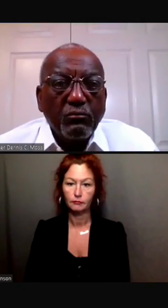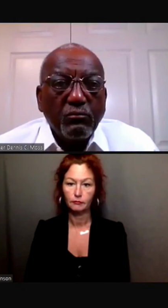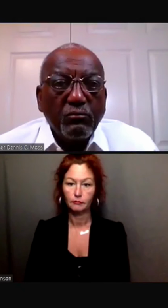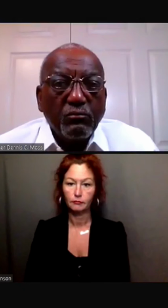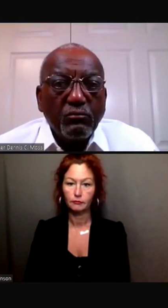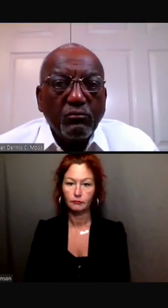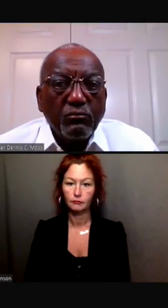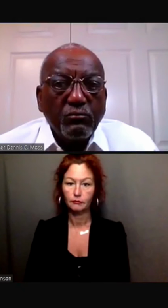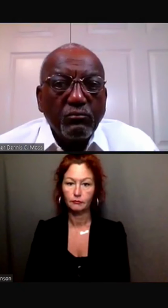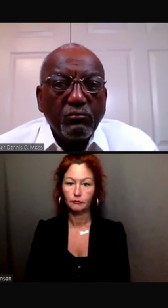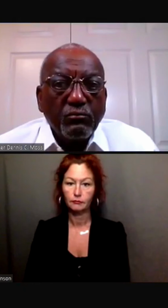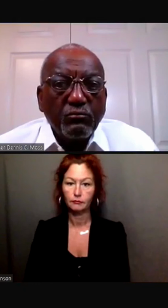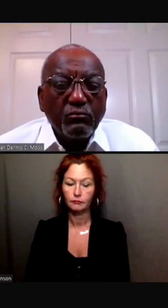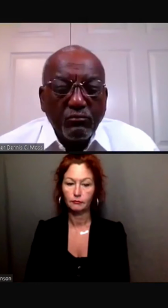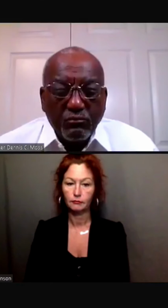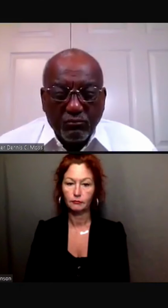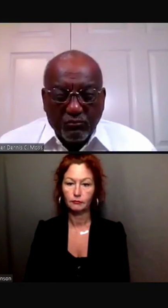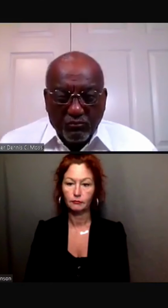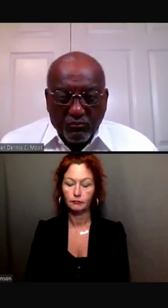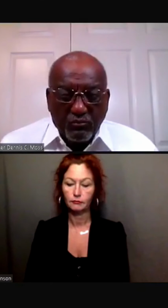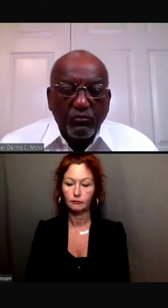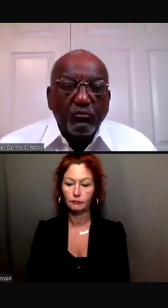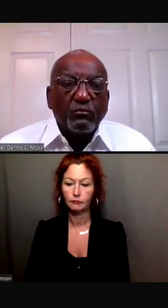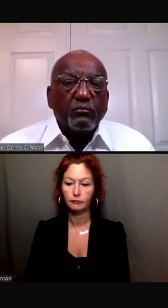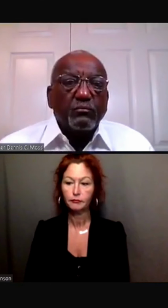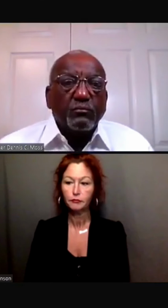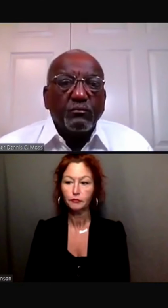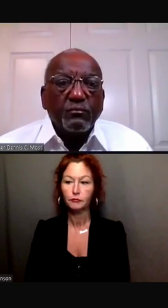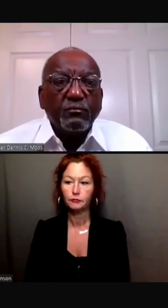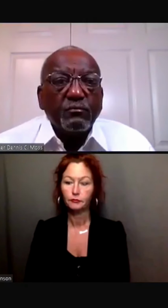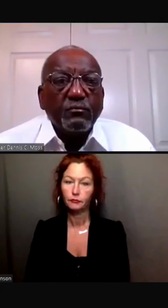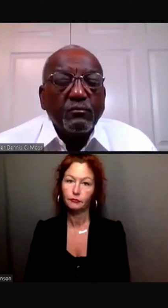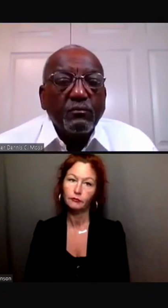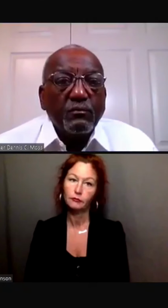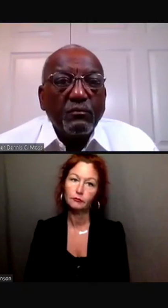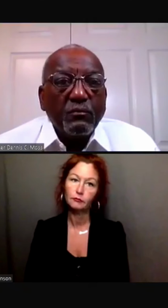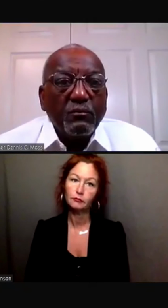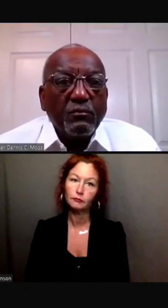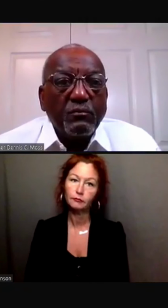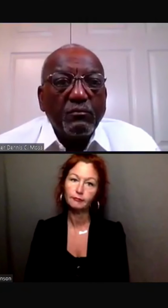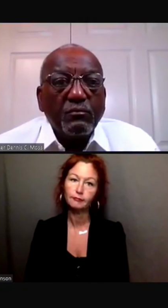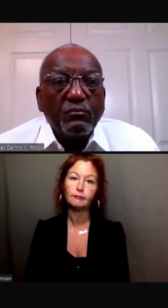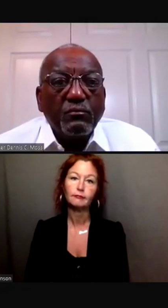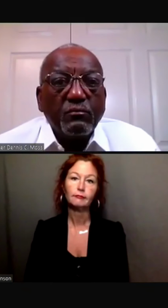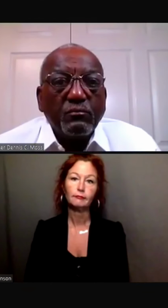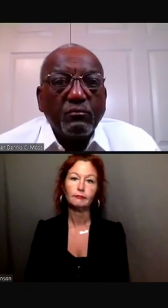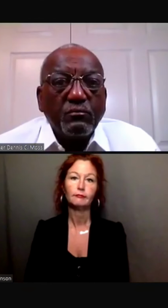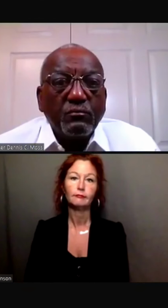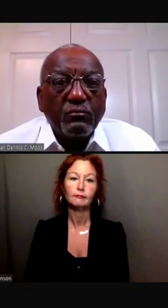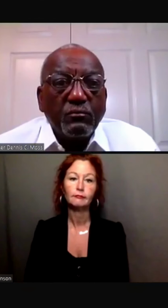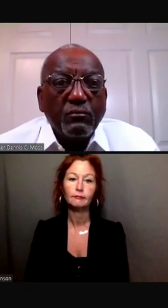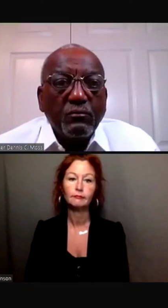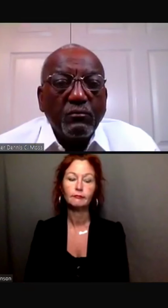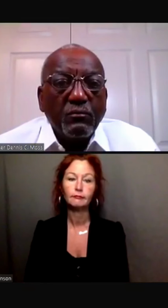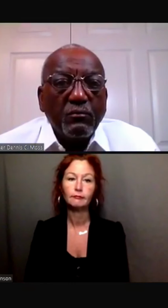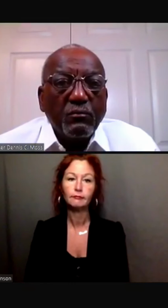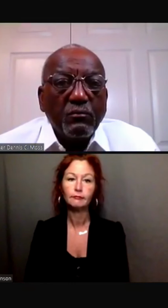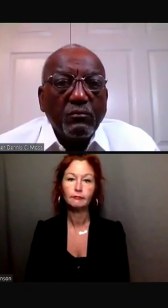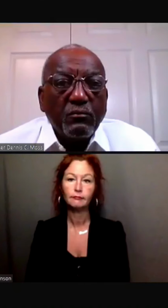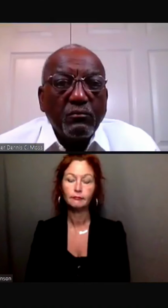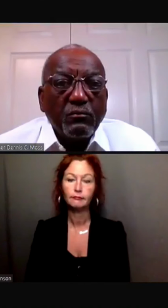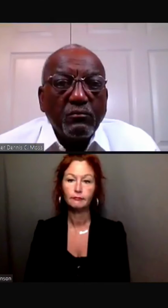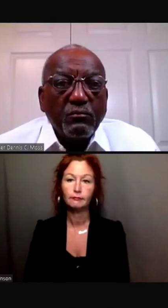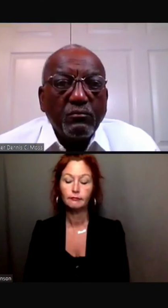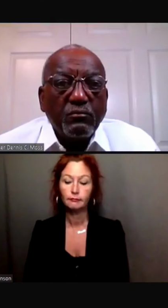costo y también la costa y también a lo que es el noreste del condado de Miami-Dade. El centro de huracán cree que